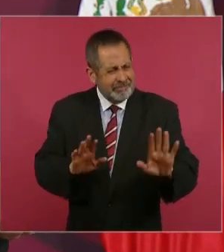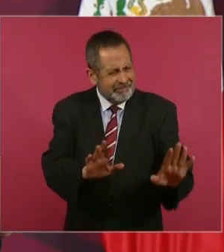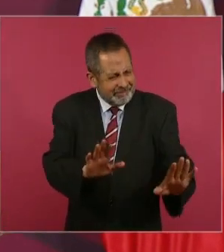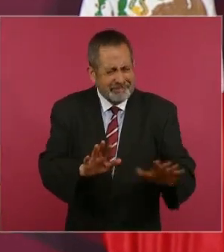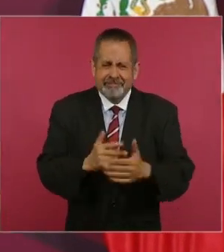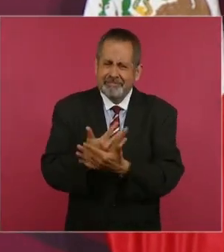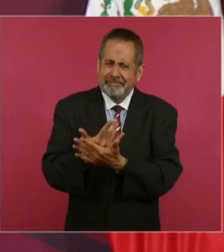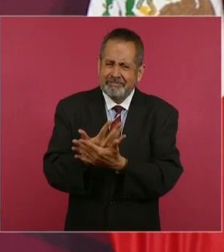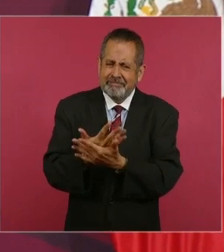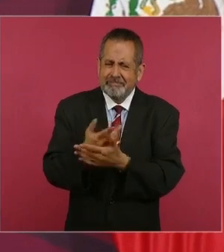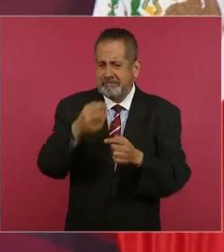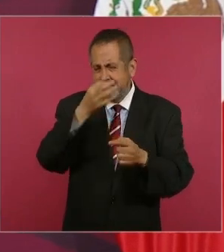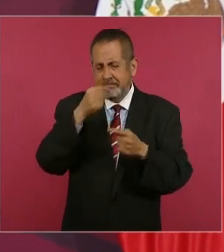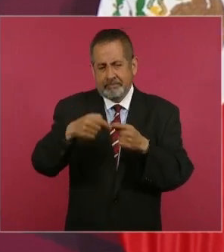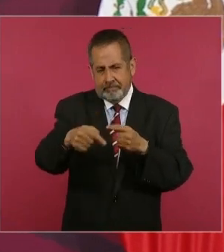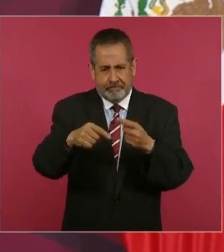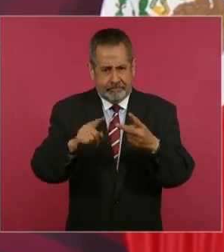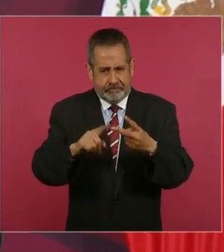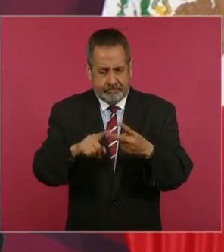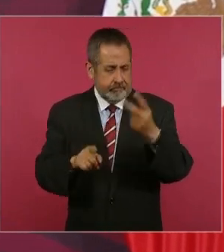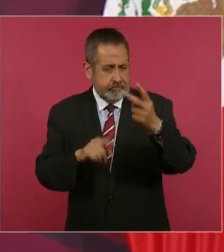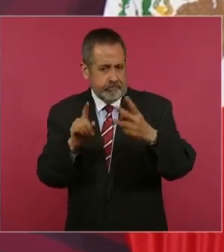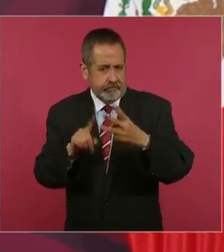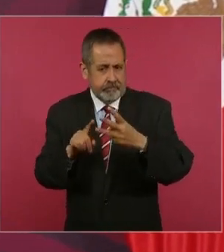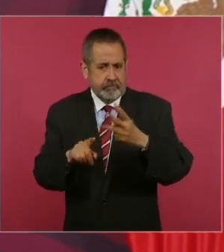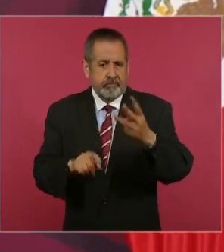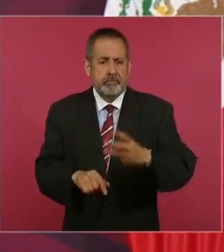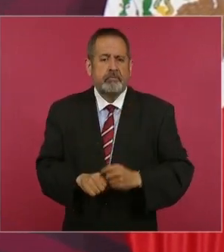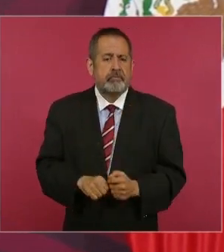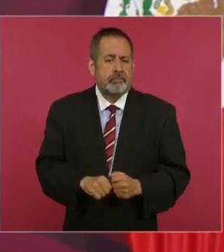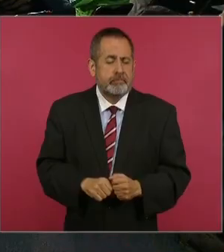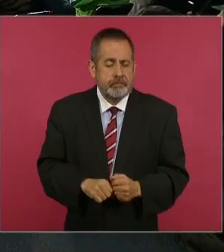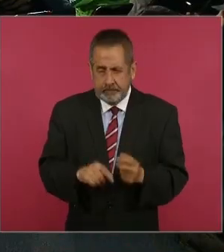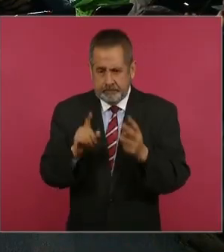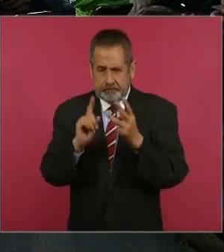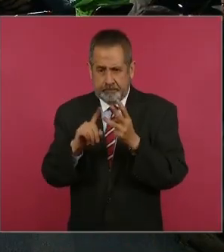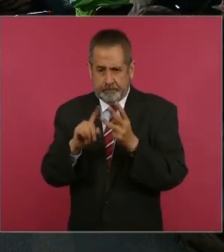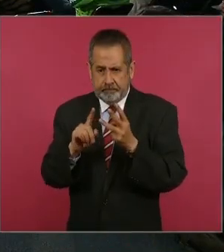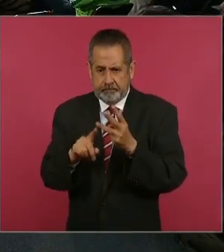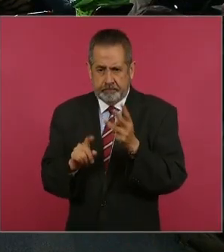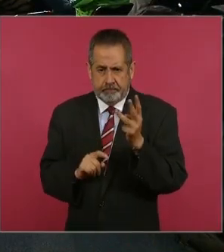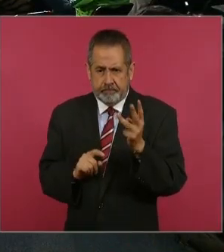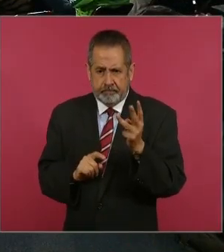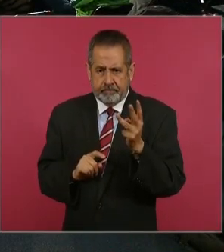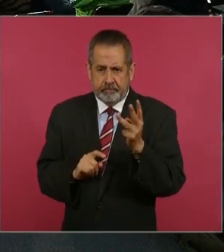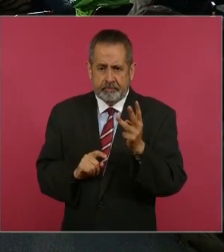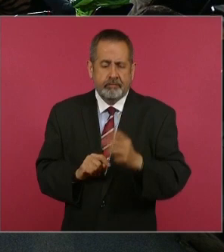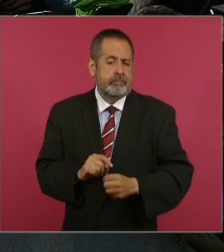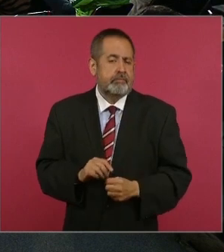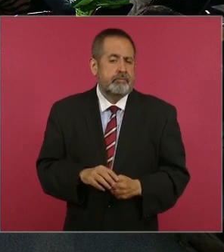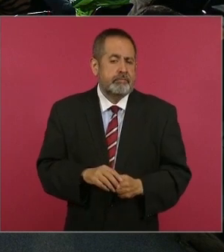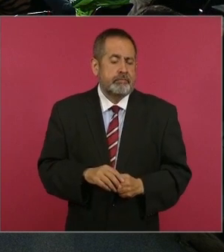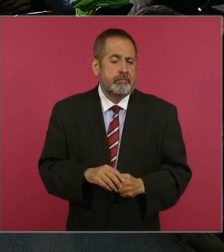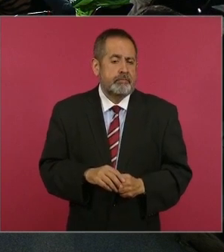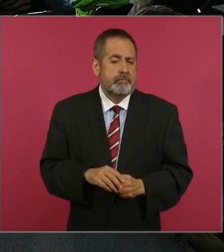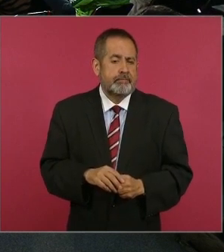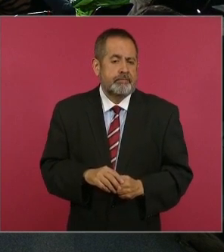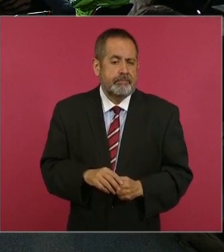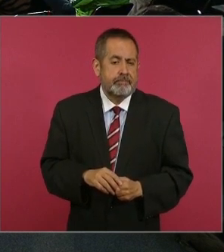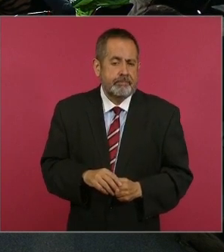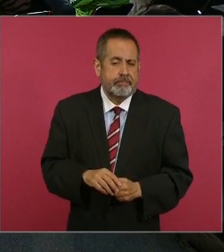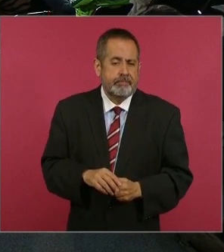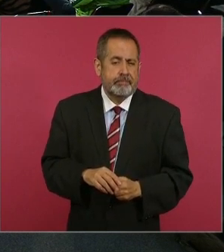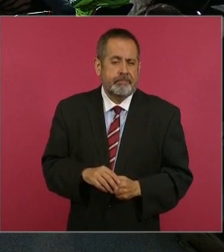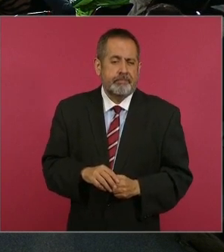esperemos eso es lo segundo lo tercero si